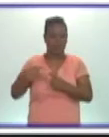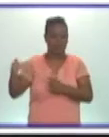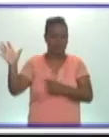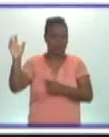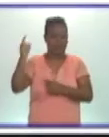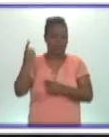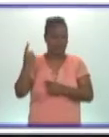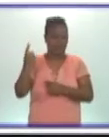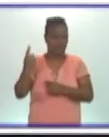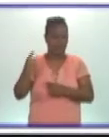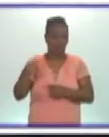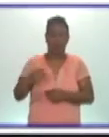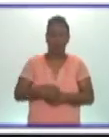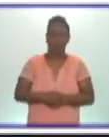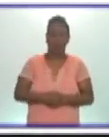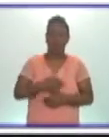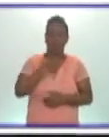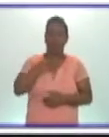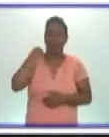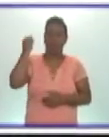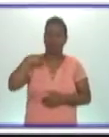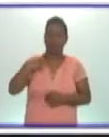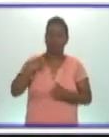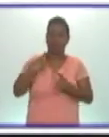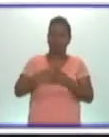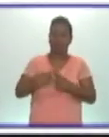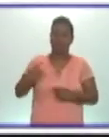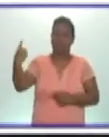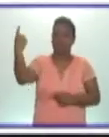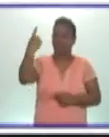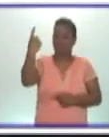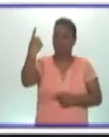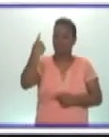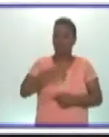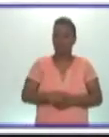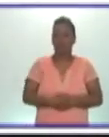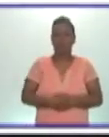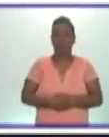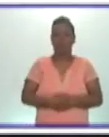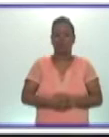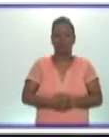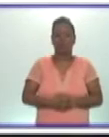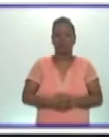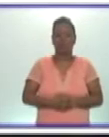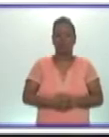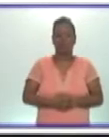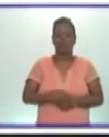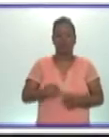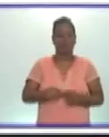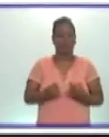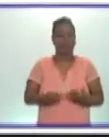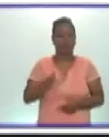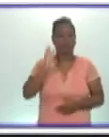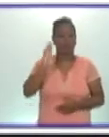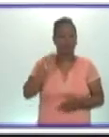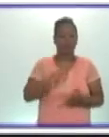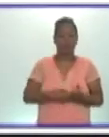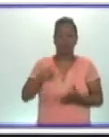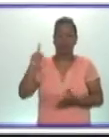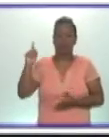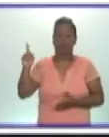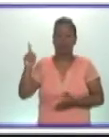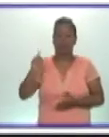Aquí, como sabemos, el x tiene como exponente a la unidad. Por lo tanto, x a la